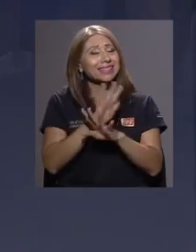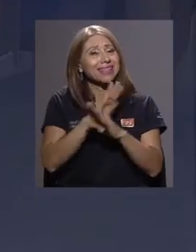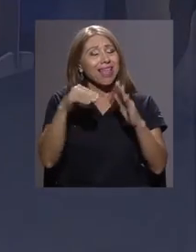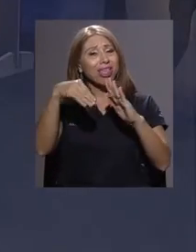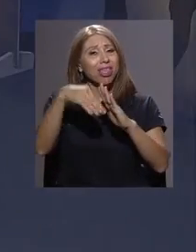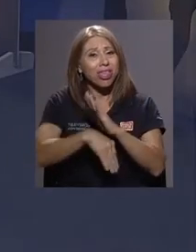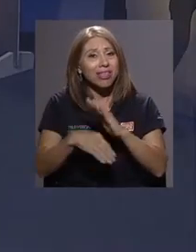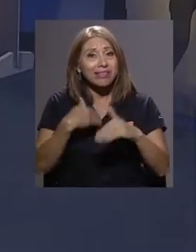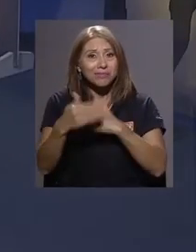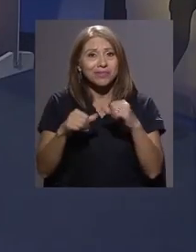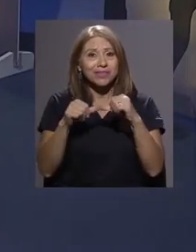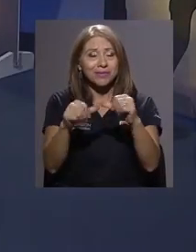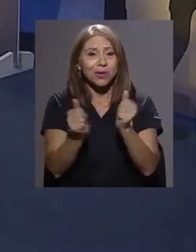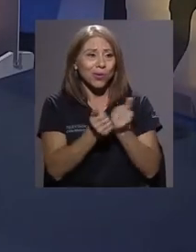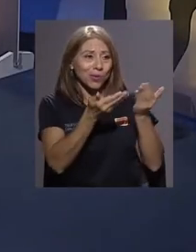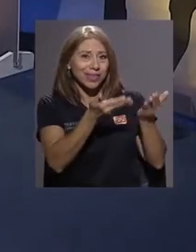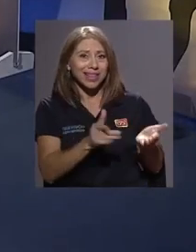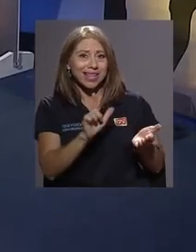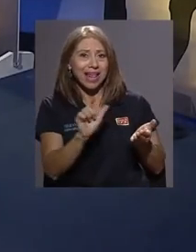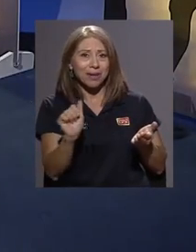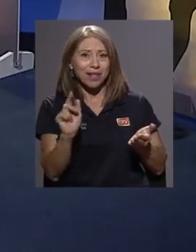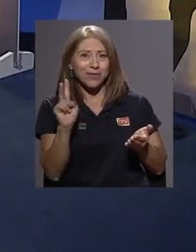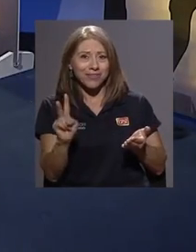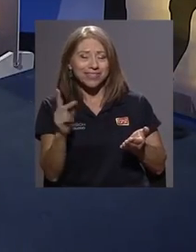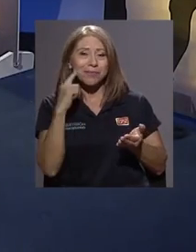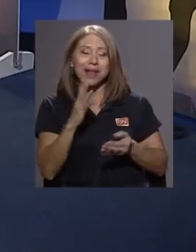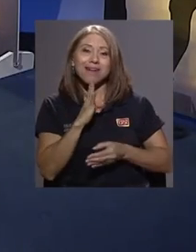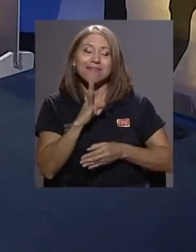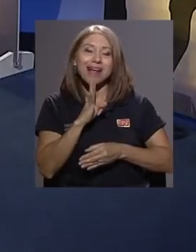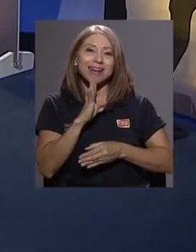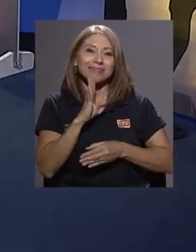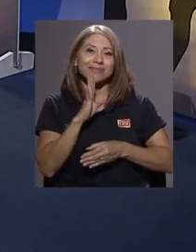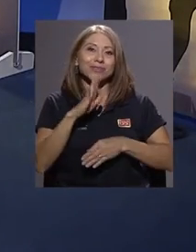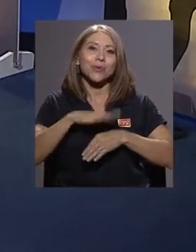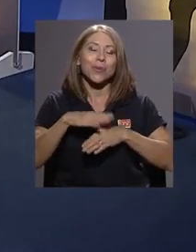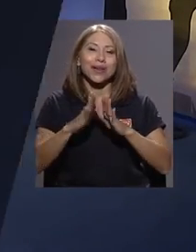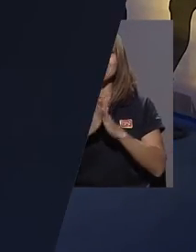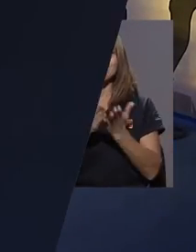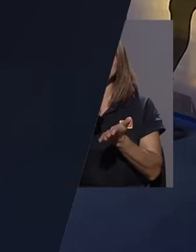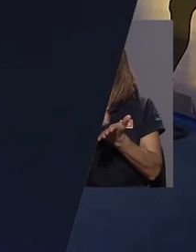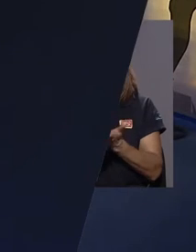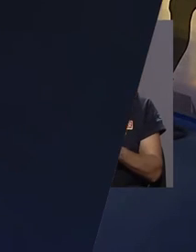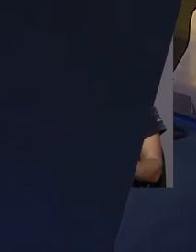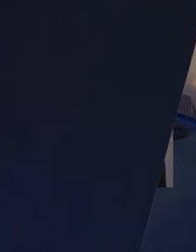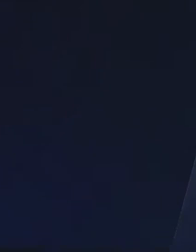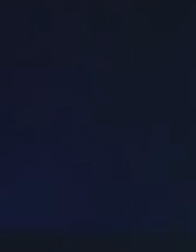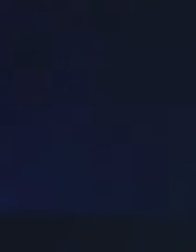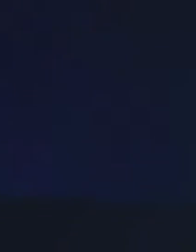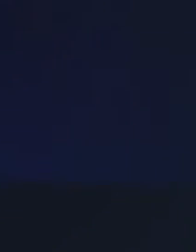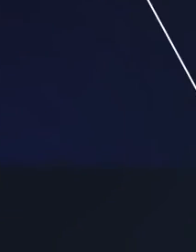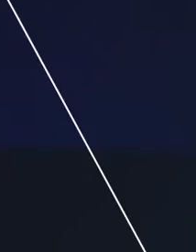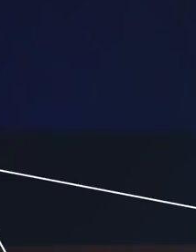regresamos muy pronto con doña ligia albarado vives para hablar de literatura